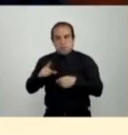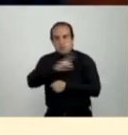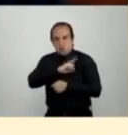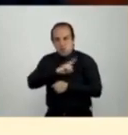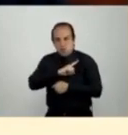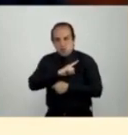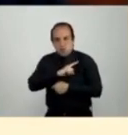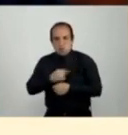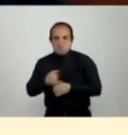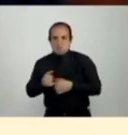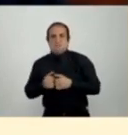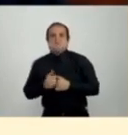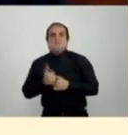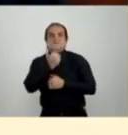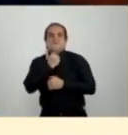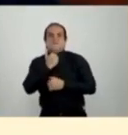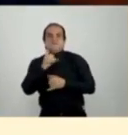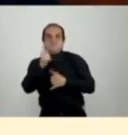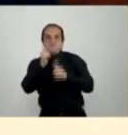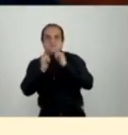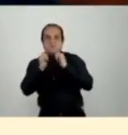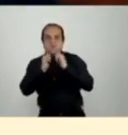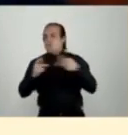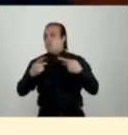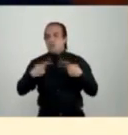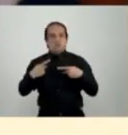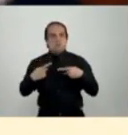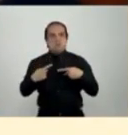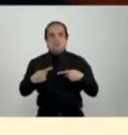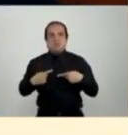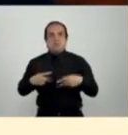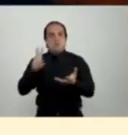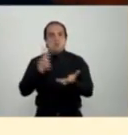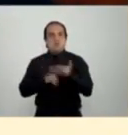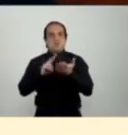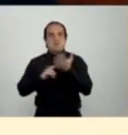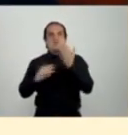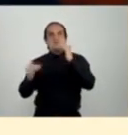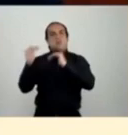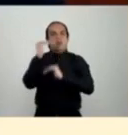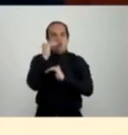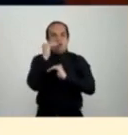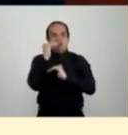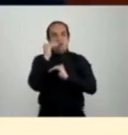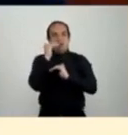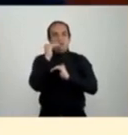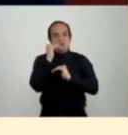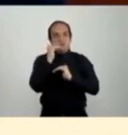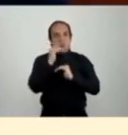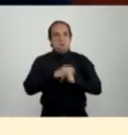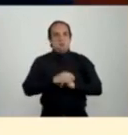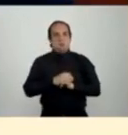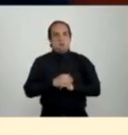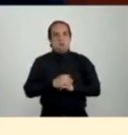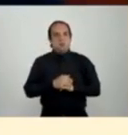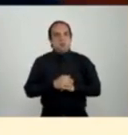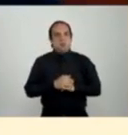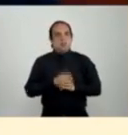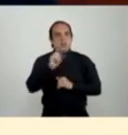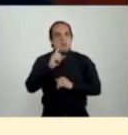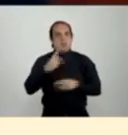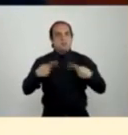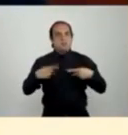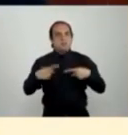alcohólico, no es una persona moralmente por encima de las, casi que de incluso de los maleantes